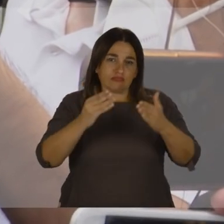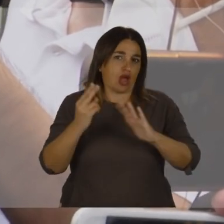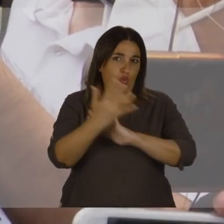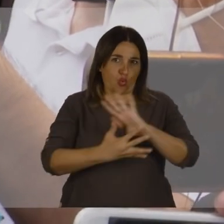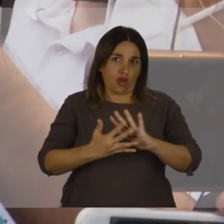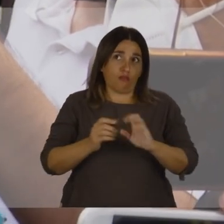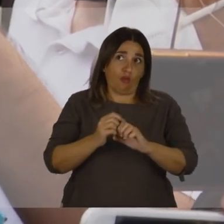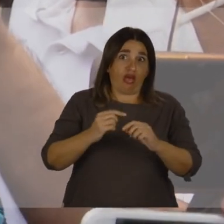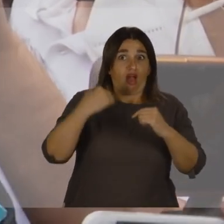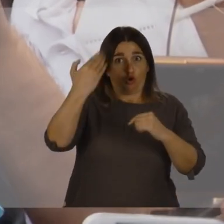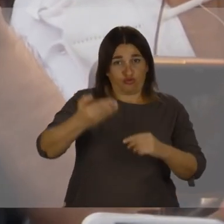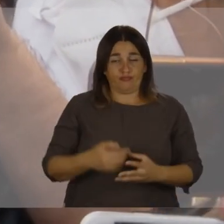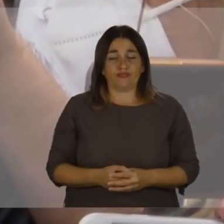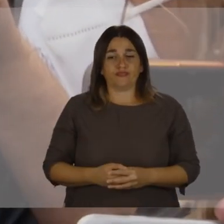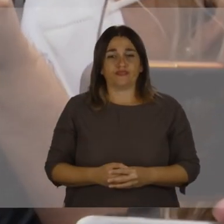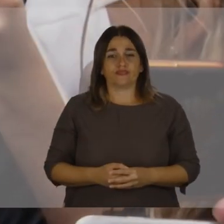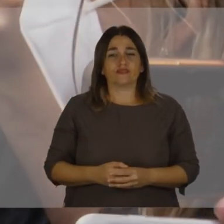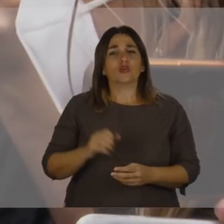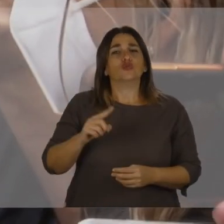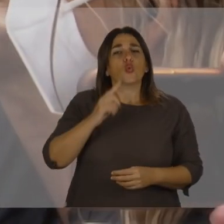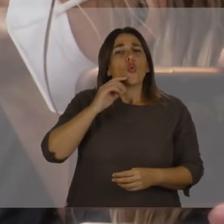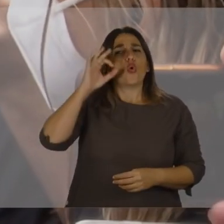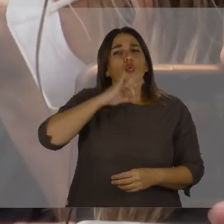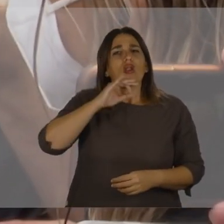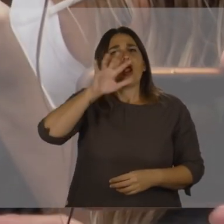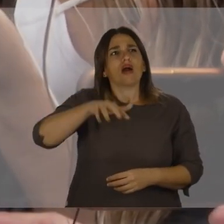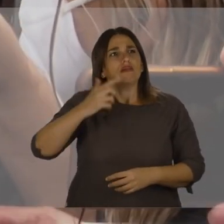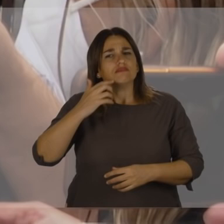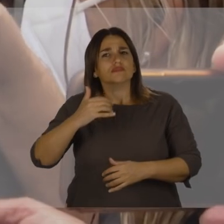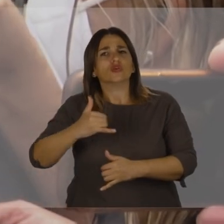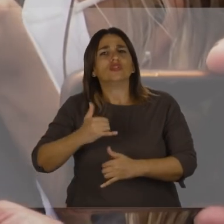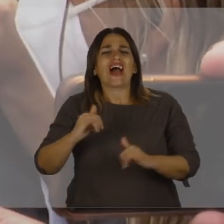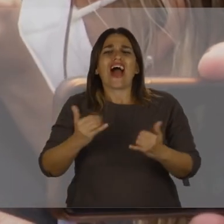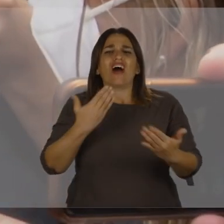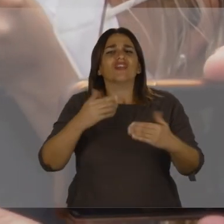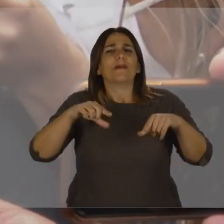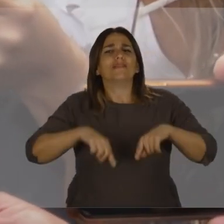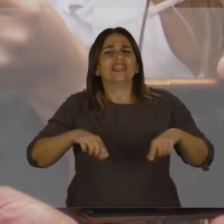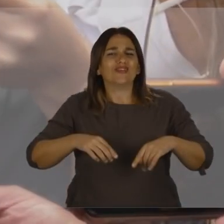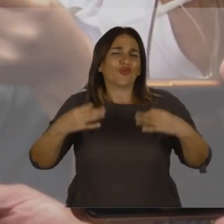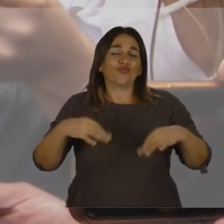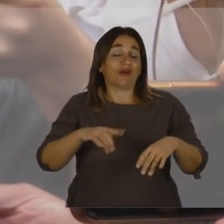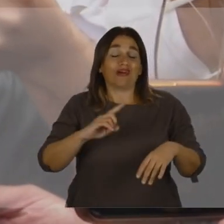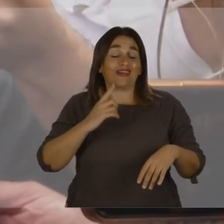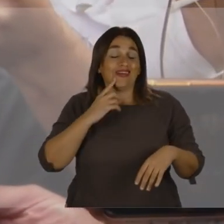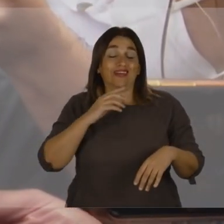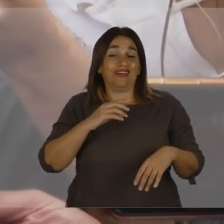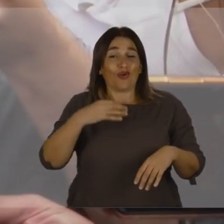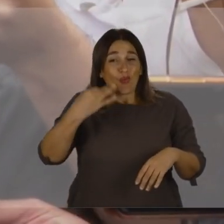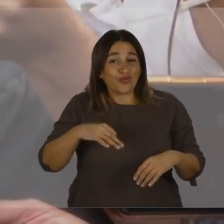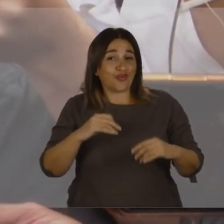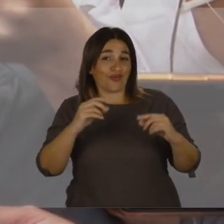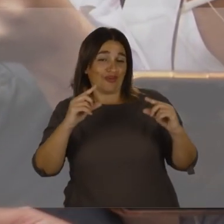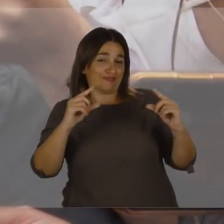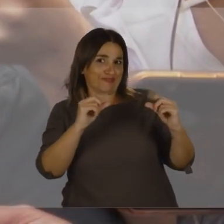que se dedique solo al país. ¿La ubicación de un hospital militar en Durazno? Estuvimos hablando con el ministro García, se ve que nos escuchó de lejos, nos